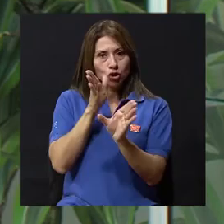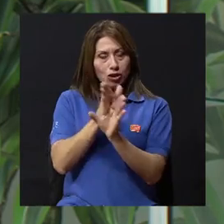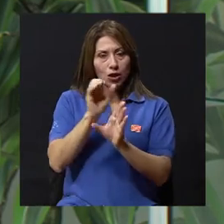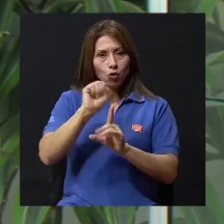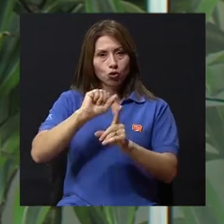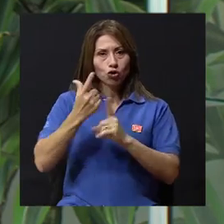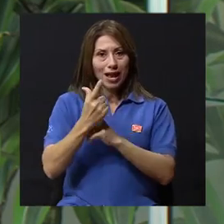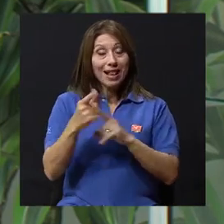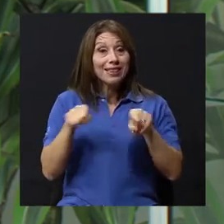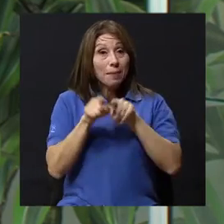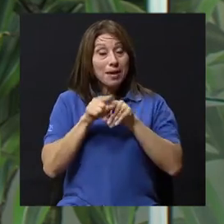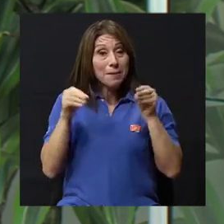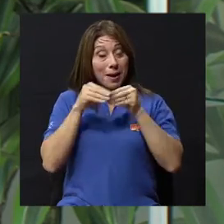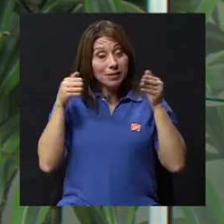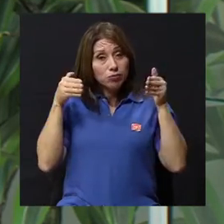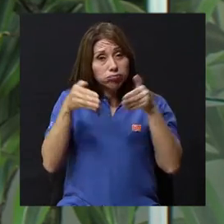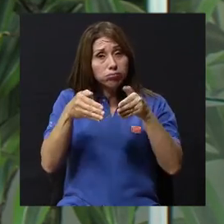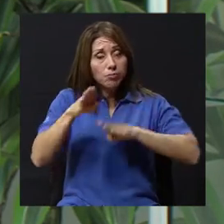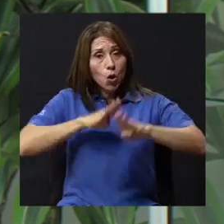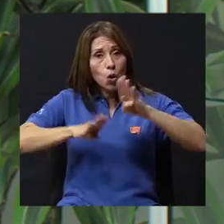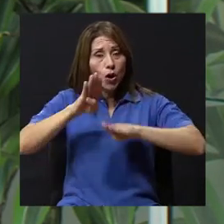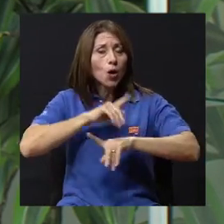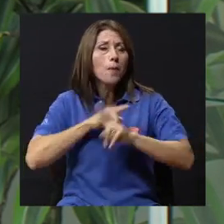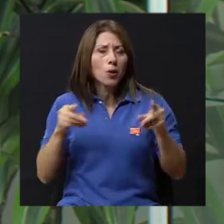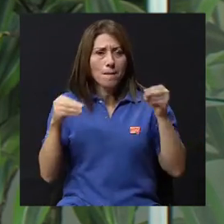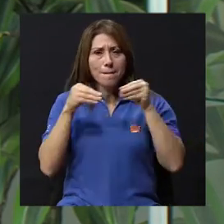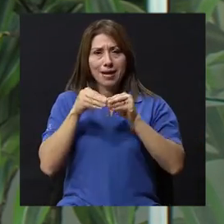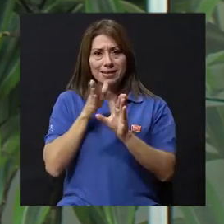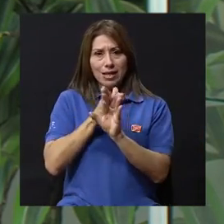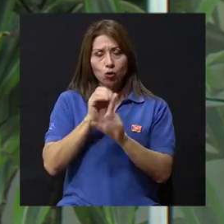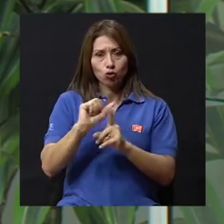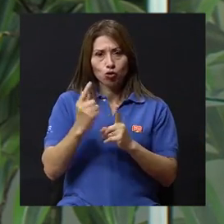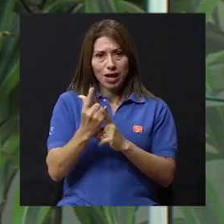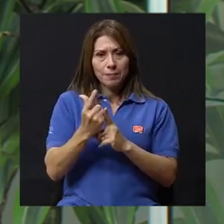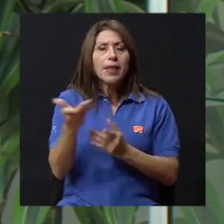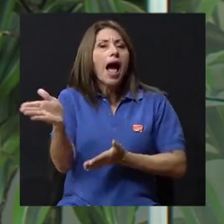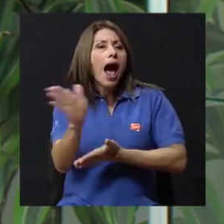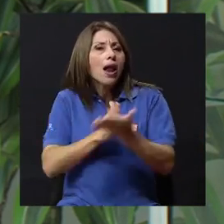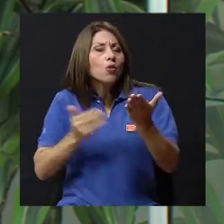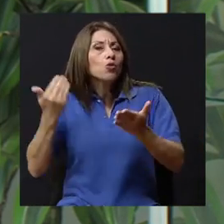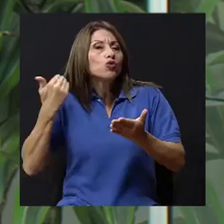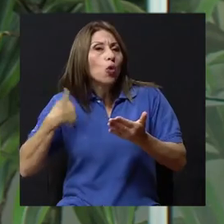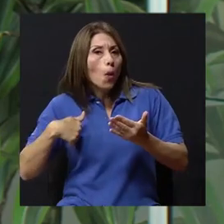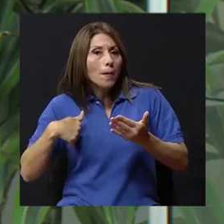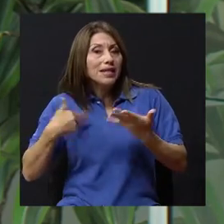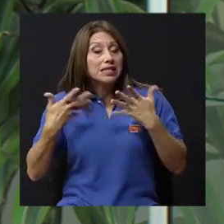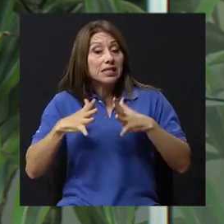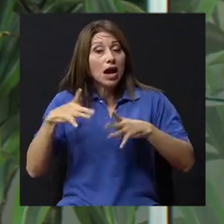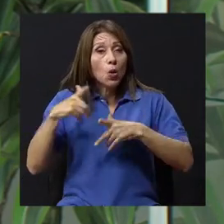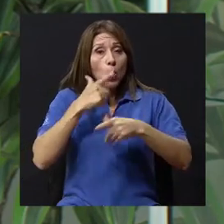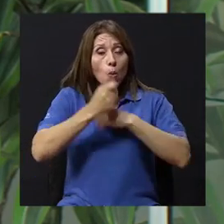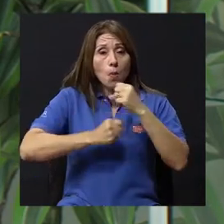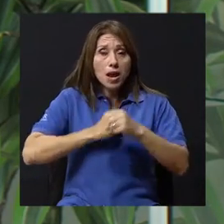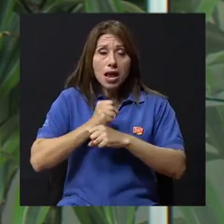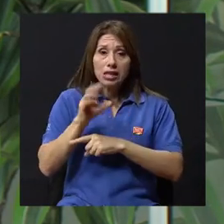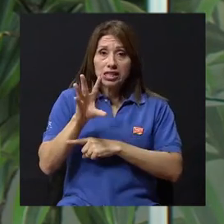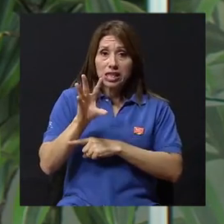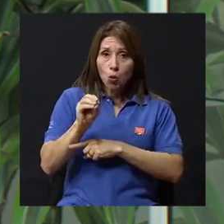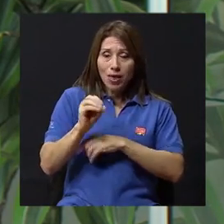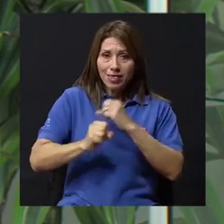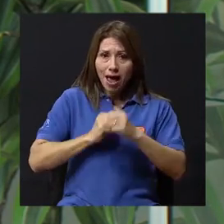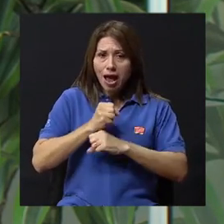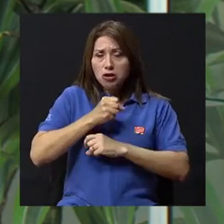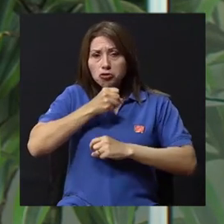psicosocial. Es algo que le pasa a algunos hombres después de los 50, a uno les empieza